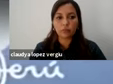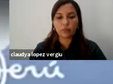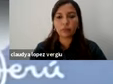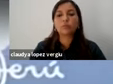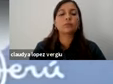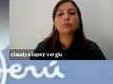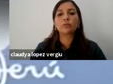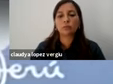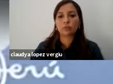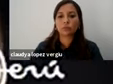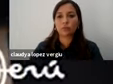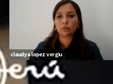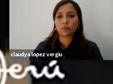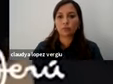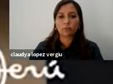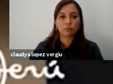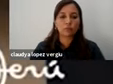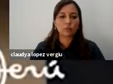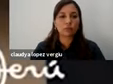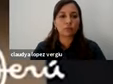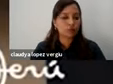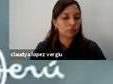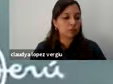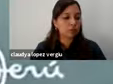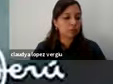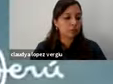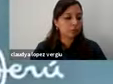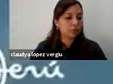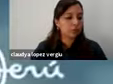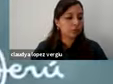Es momento de llegar hasta donde antes viajaste solo con la imaginación.